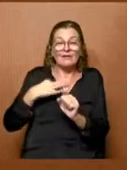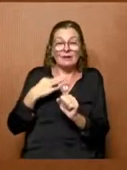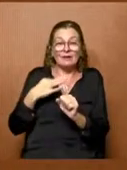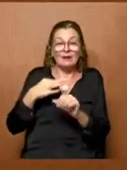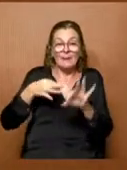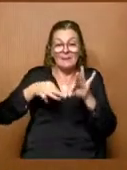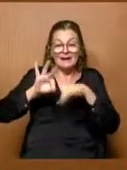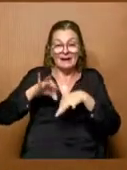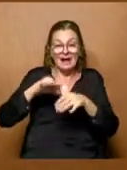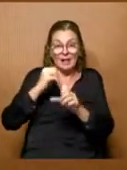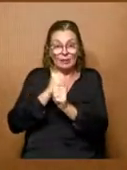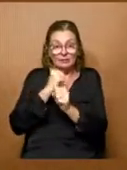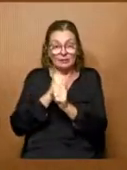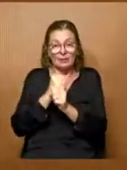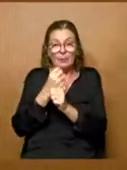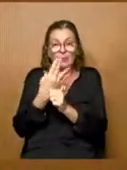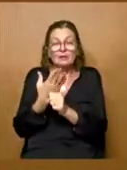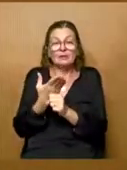mercado de trabajo.